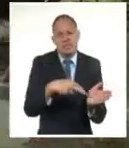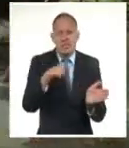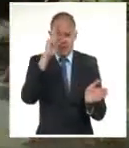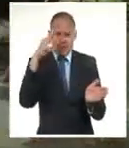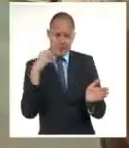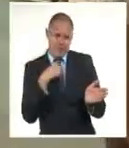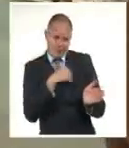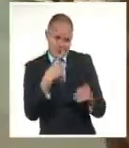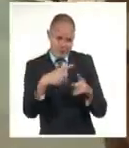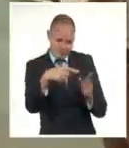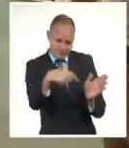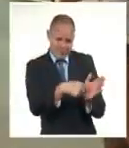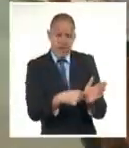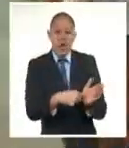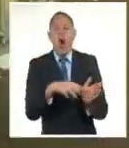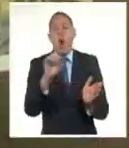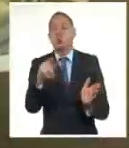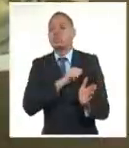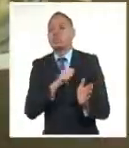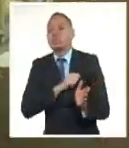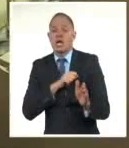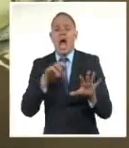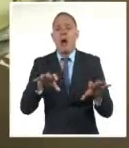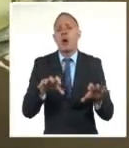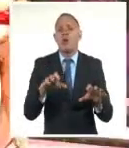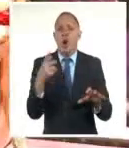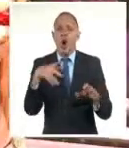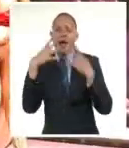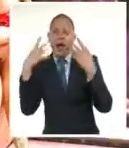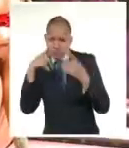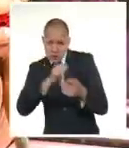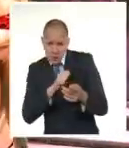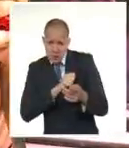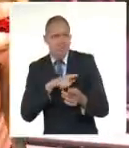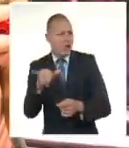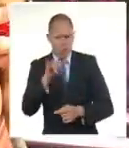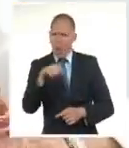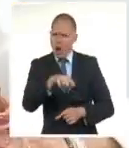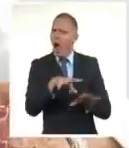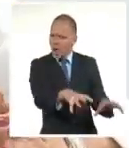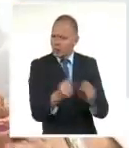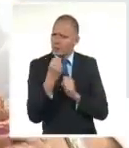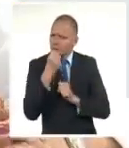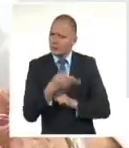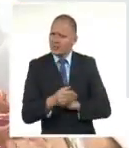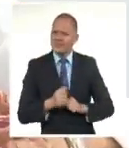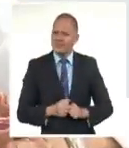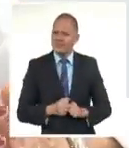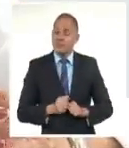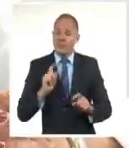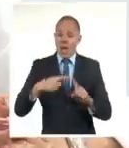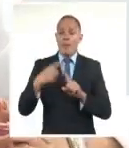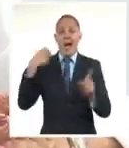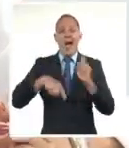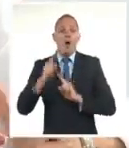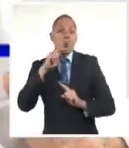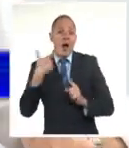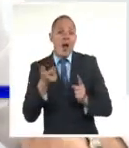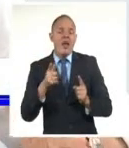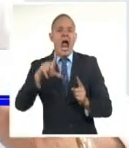gatos. Pero el objetivo fundamental es promover el conocimiento del Decreto Ley de Bienestar Animal. Nos hace sentir